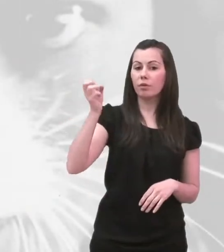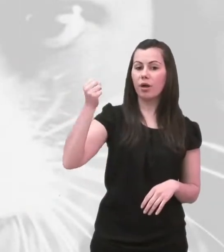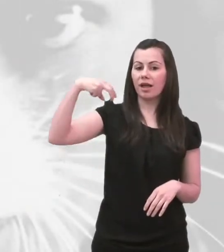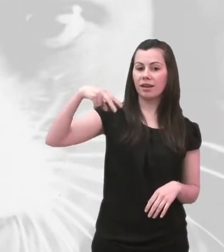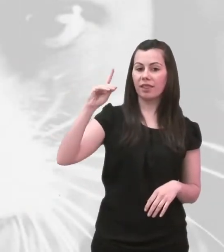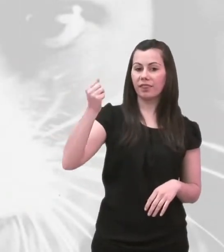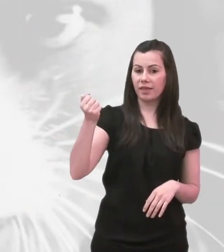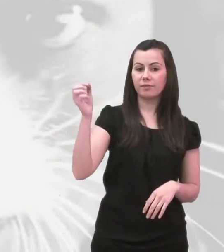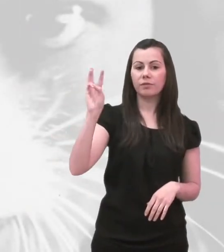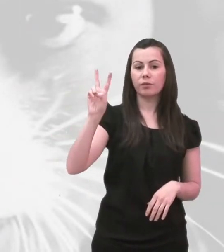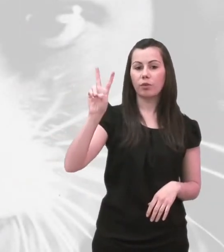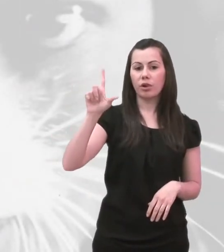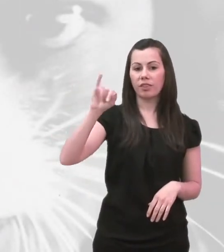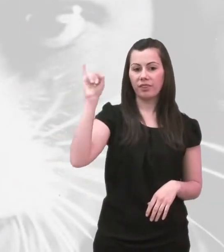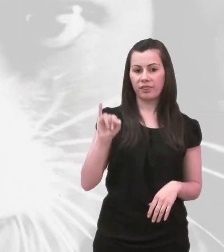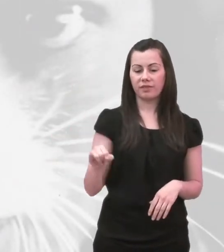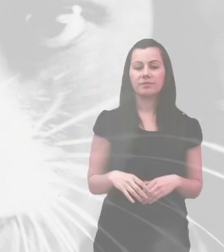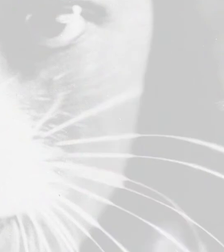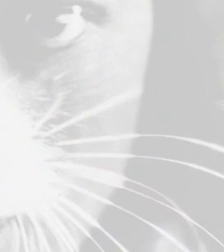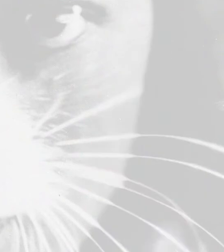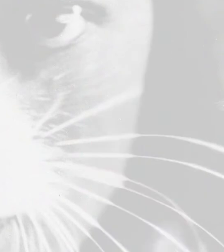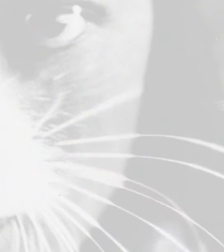Banda Bulls, Io más Gatto.